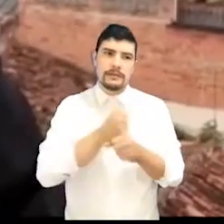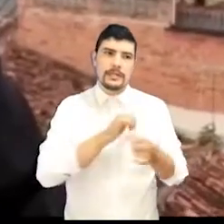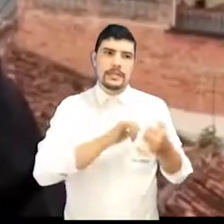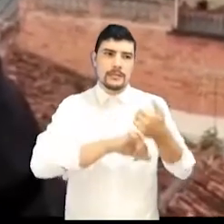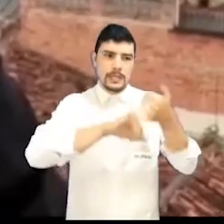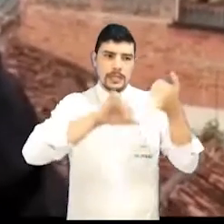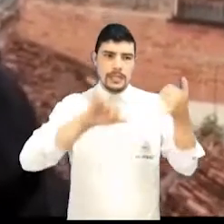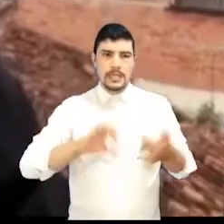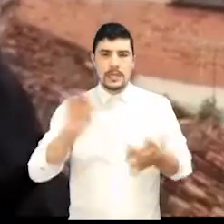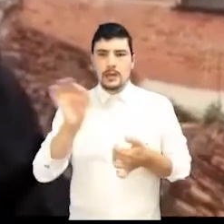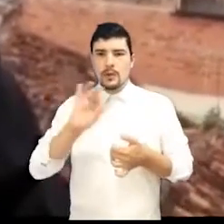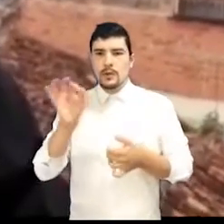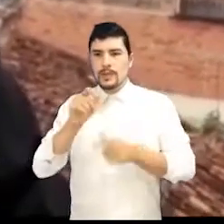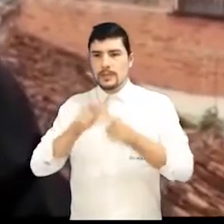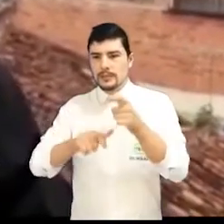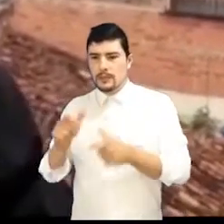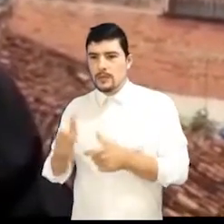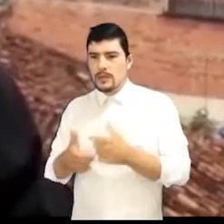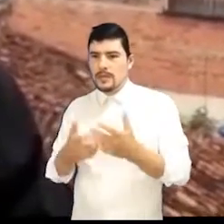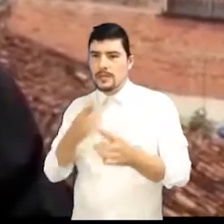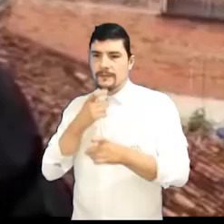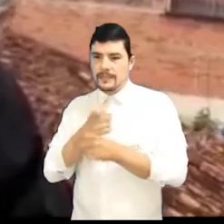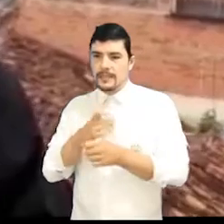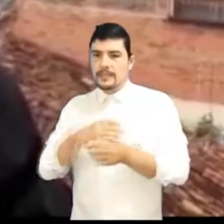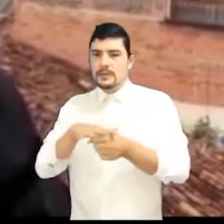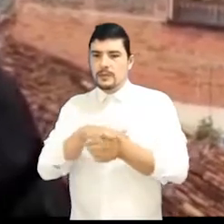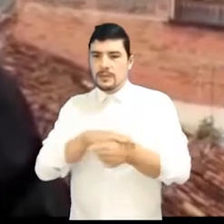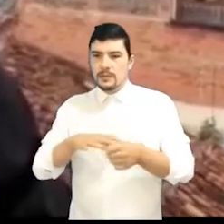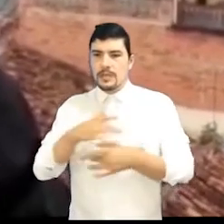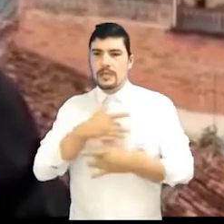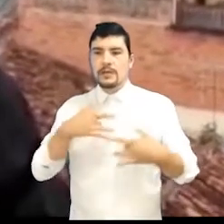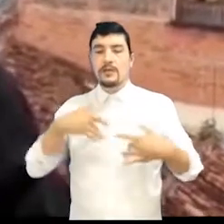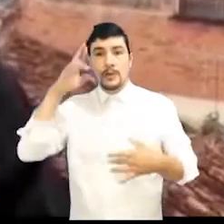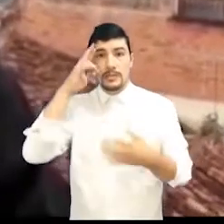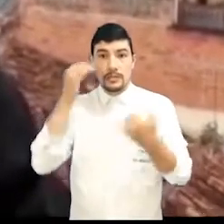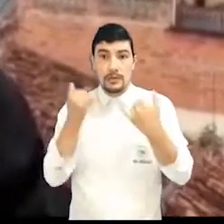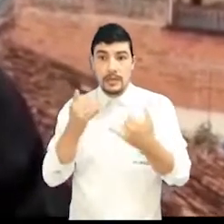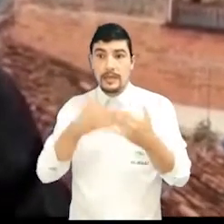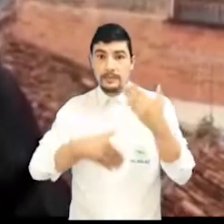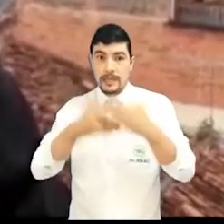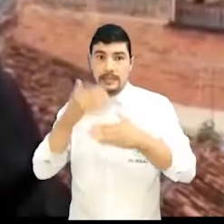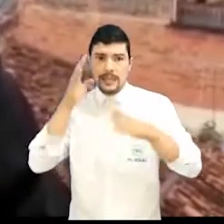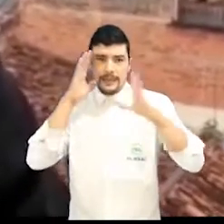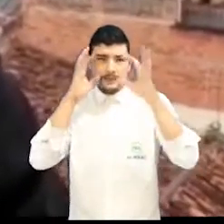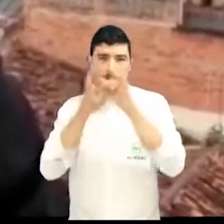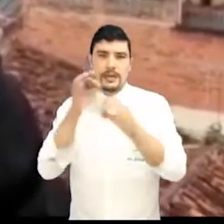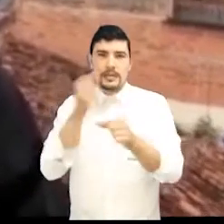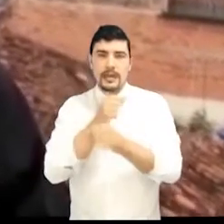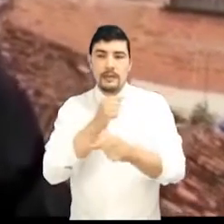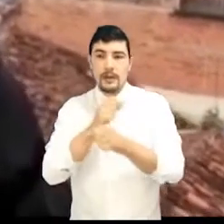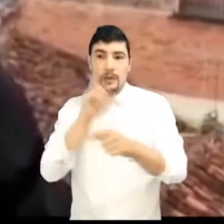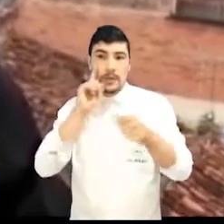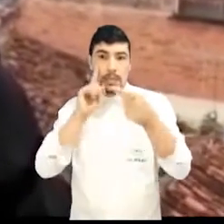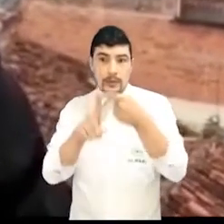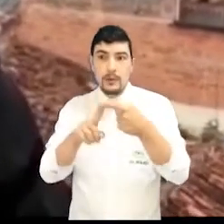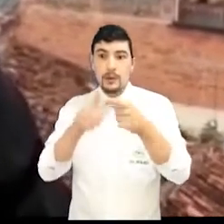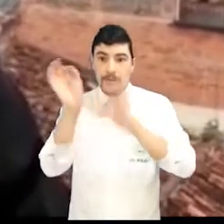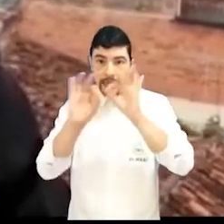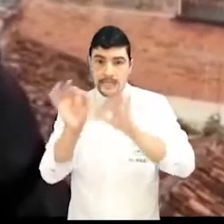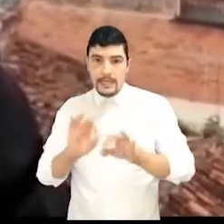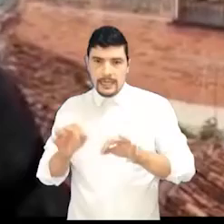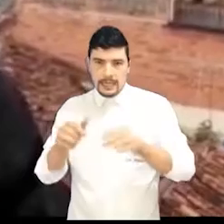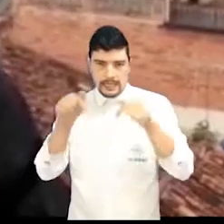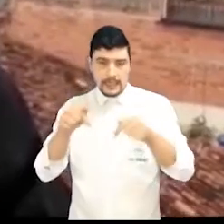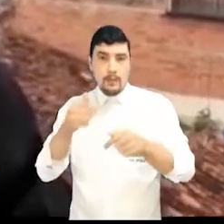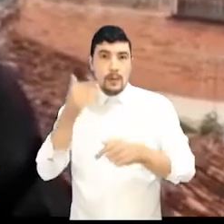podamos hacer este trabajo pues tengamos la tranquilidad de que nuestra familia sean alimentos también en nuestras mesas para nosotros poder